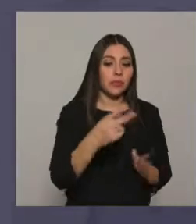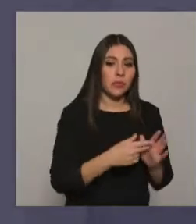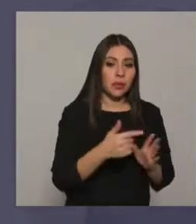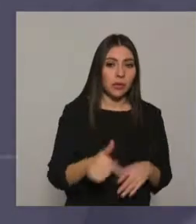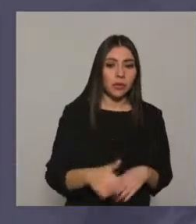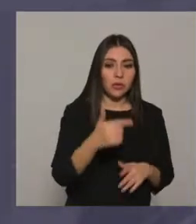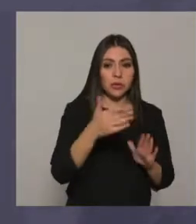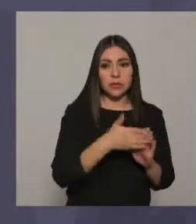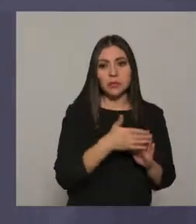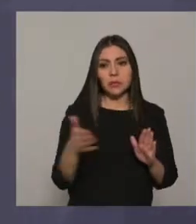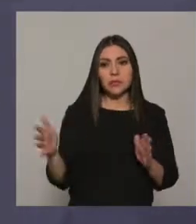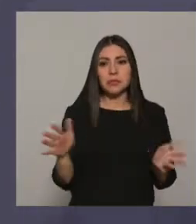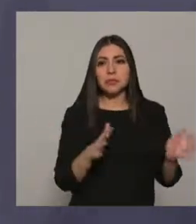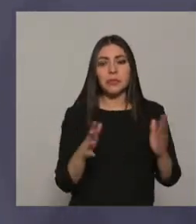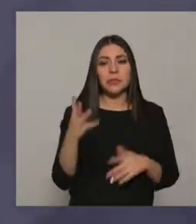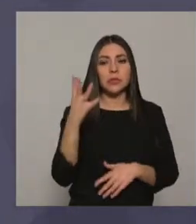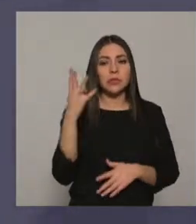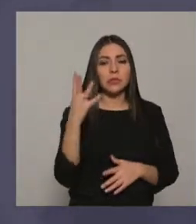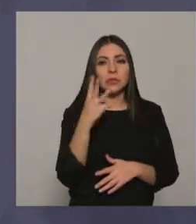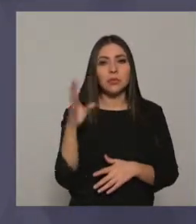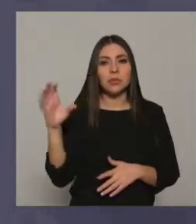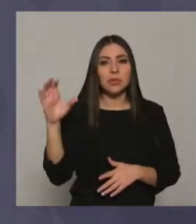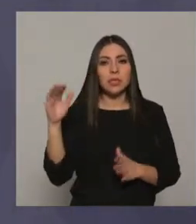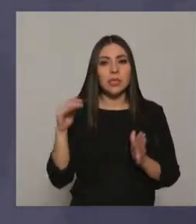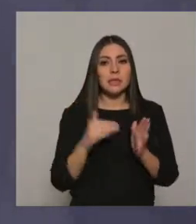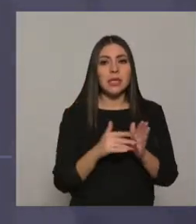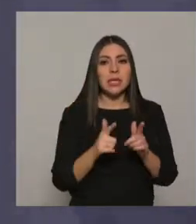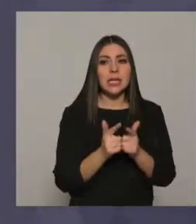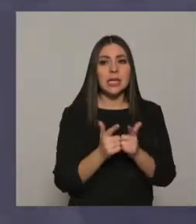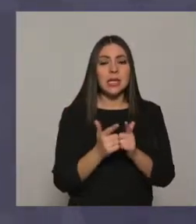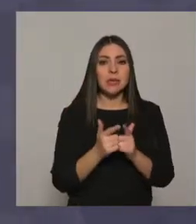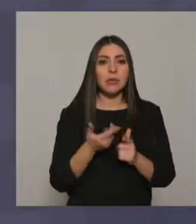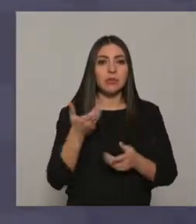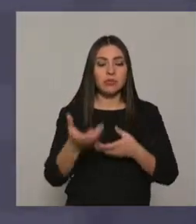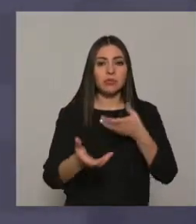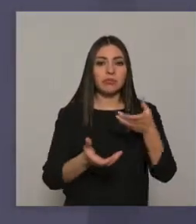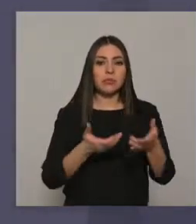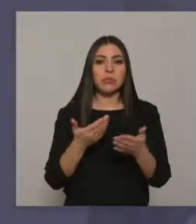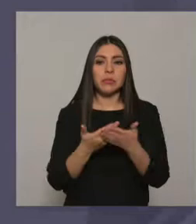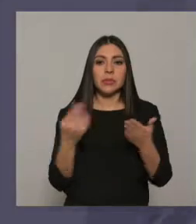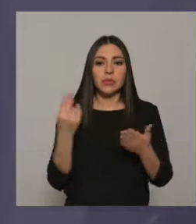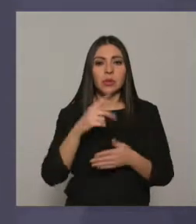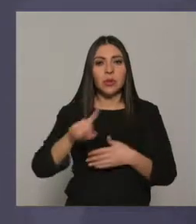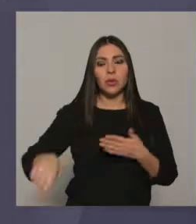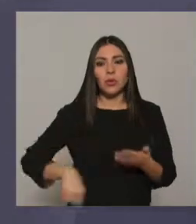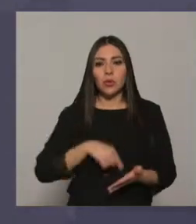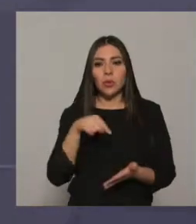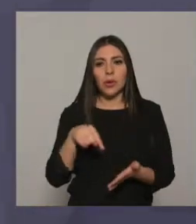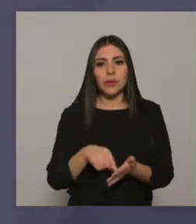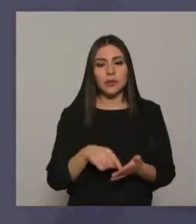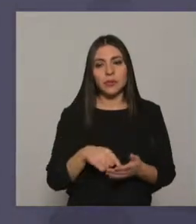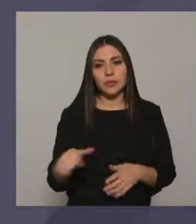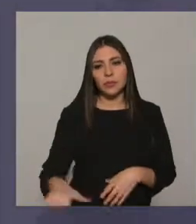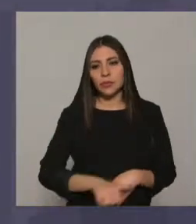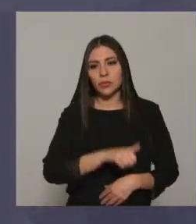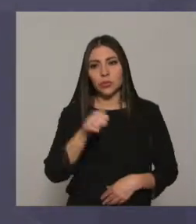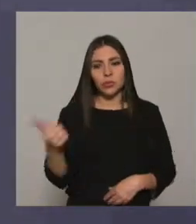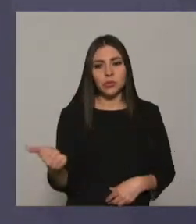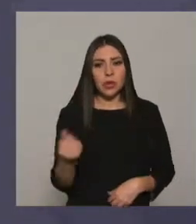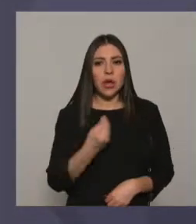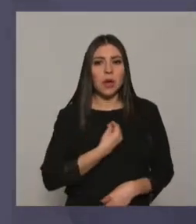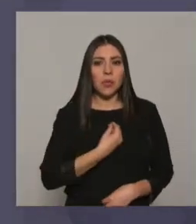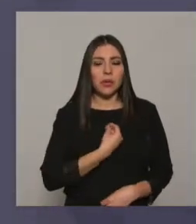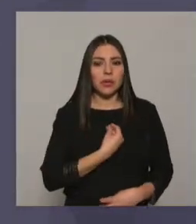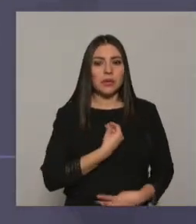podemos hablar de un aproximado de 400,000 libros que tenemos que recibir. ¿Sí? Entonces necesitamos un espacio que nos pueda soportar